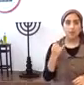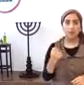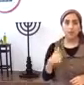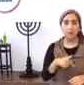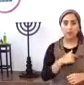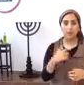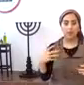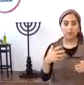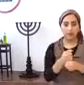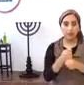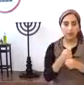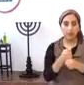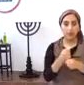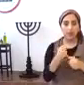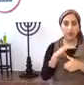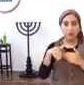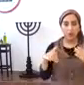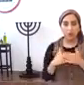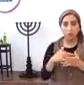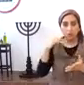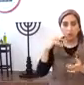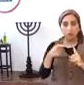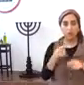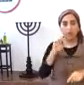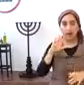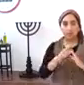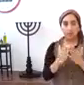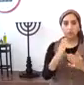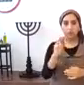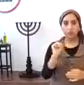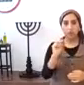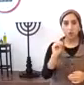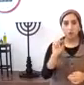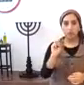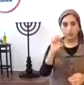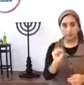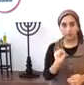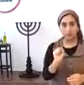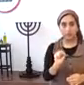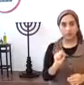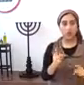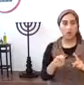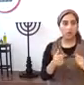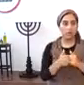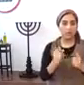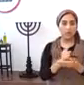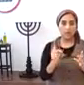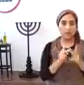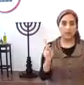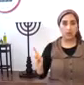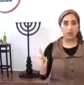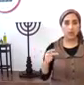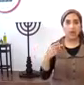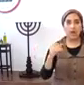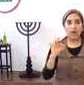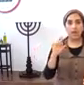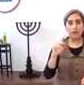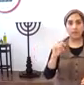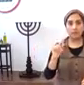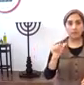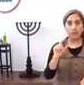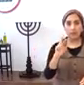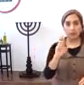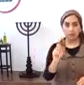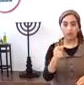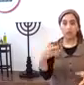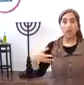porque si lo unimos a todo el estudio de los cinco libros de Moshe a las parashot a